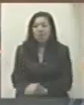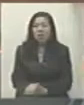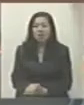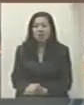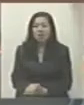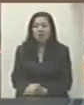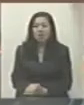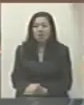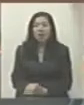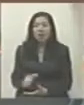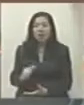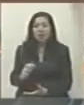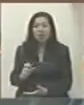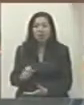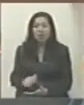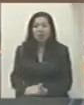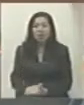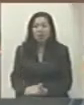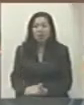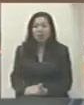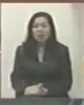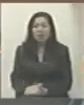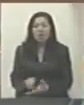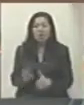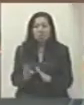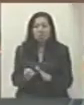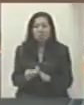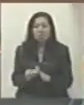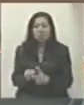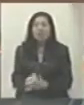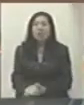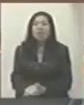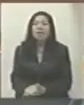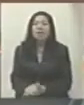el congresista Eguren? Entonces ha ido acumulado de sentencias